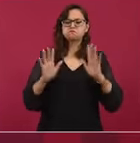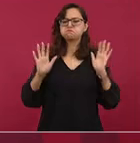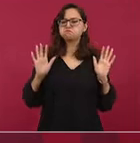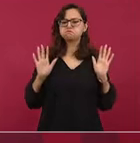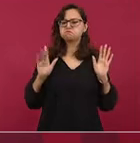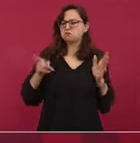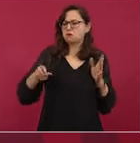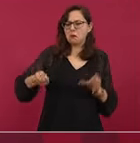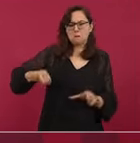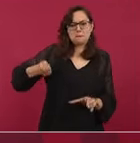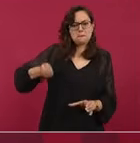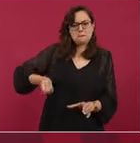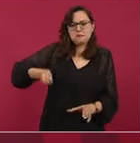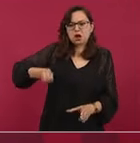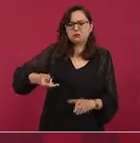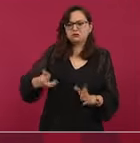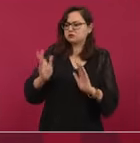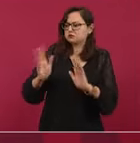el que